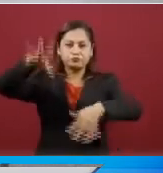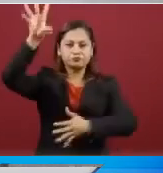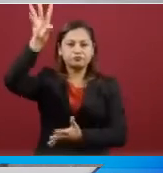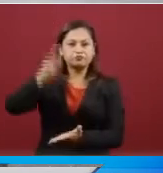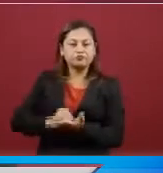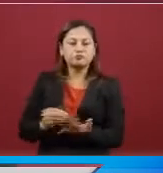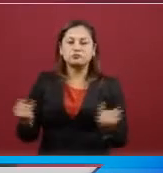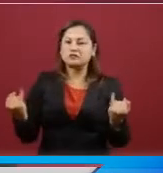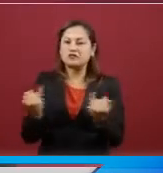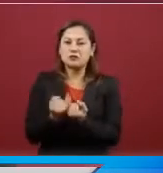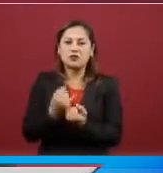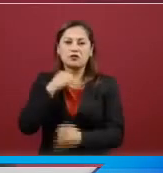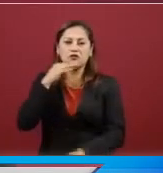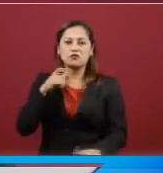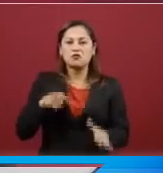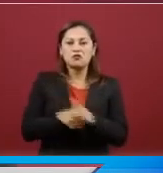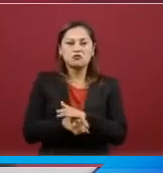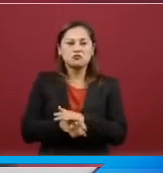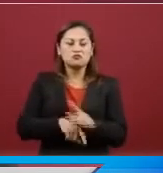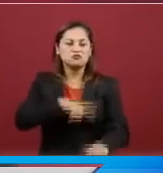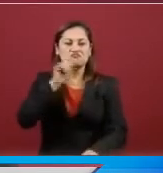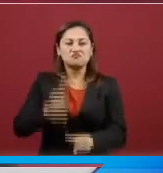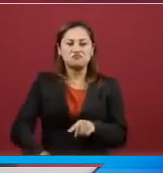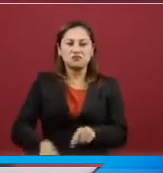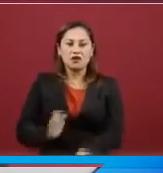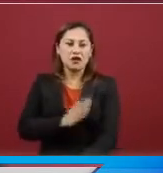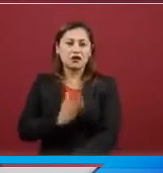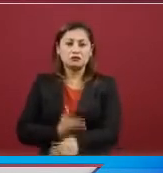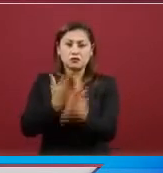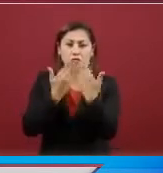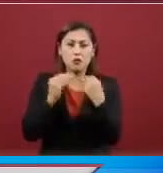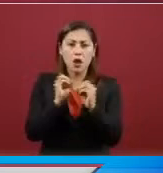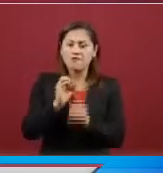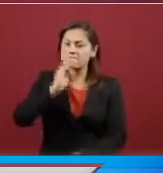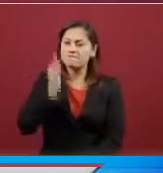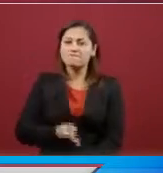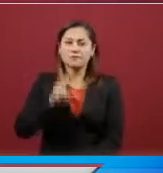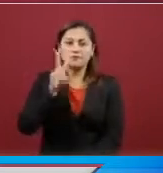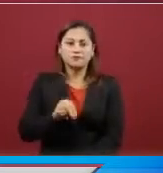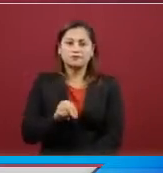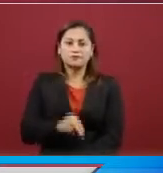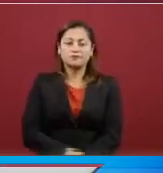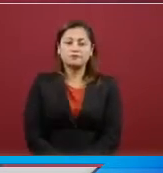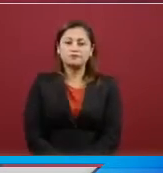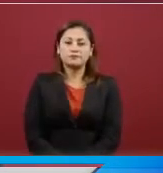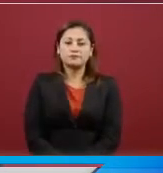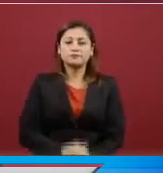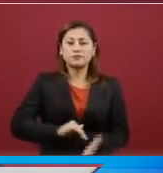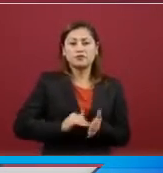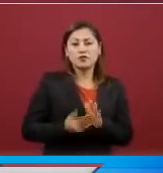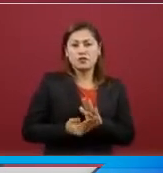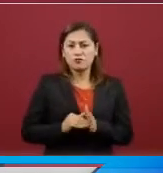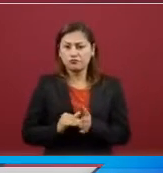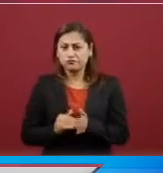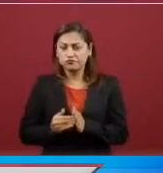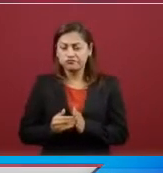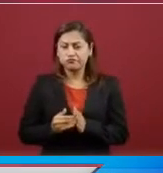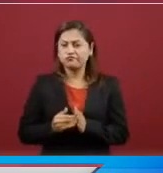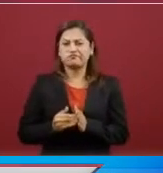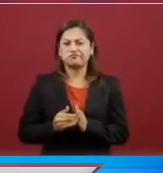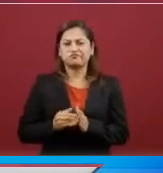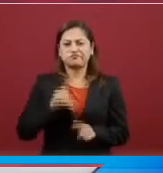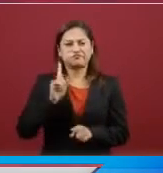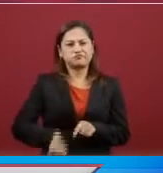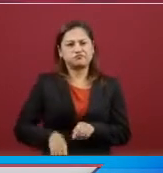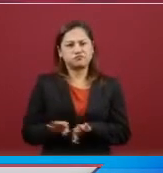terminarán pagando $8,000 millones y al finalizar no será propiedad de la nación. Es un ejemplo de las corrupciones heredadas del proceso